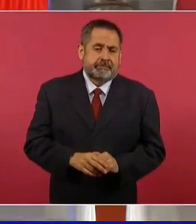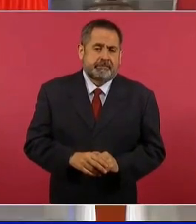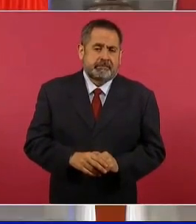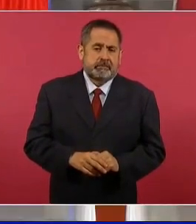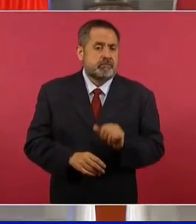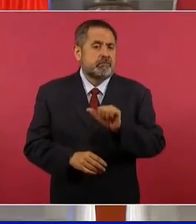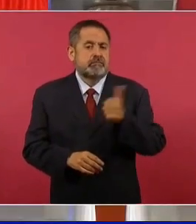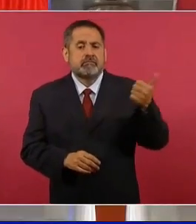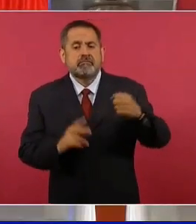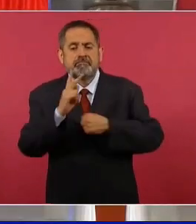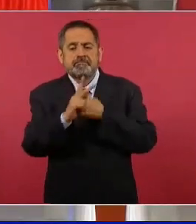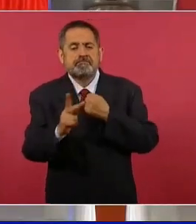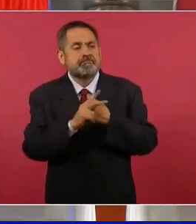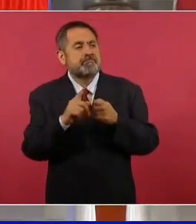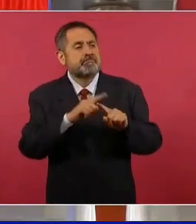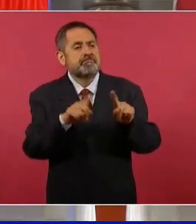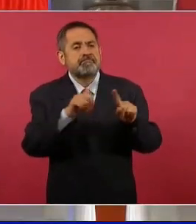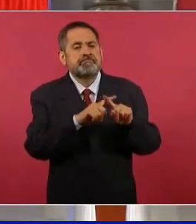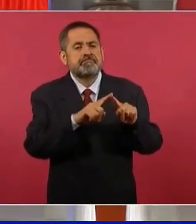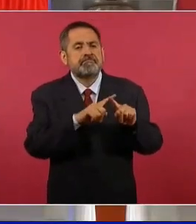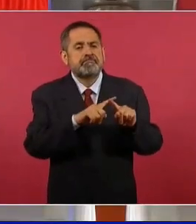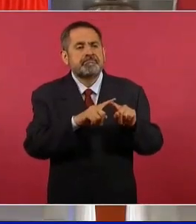Y miren todo lo demás.